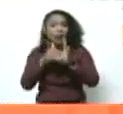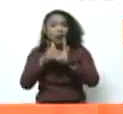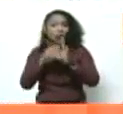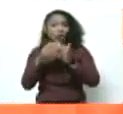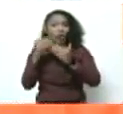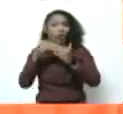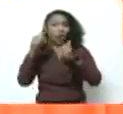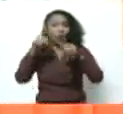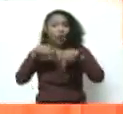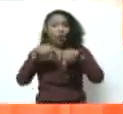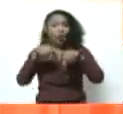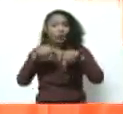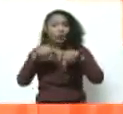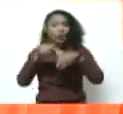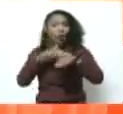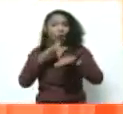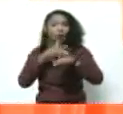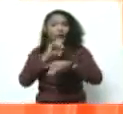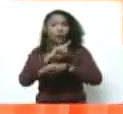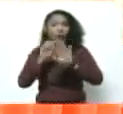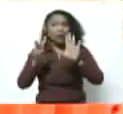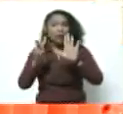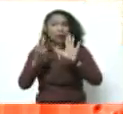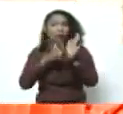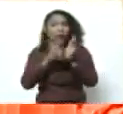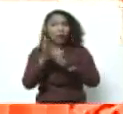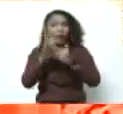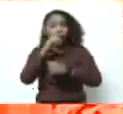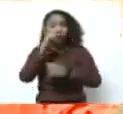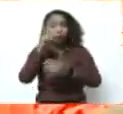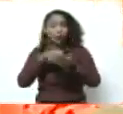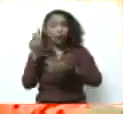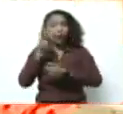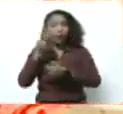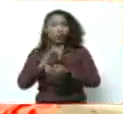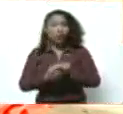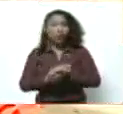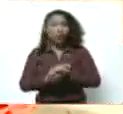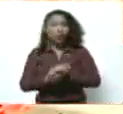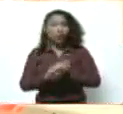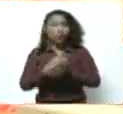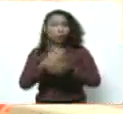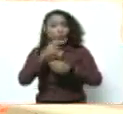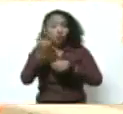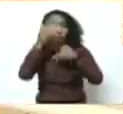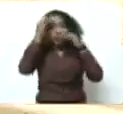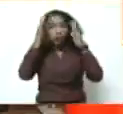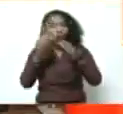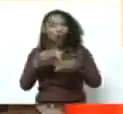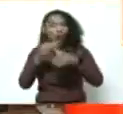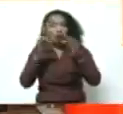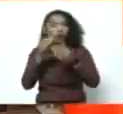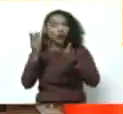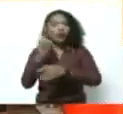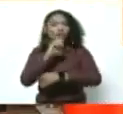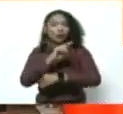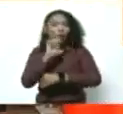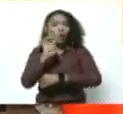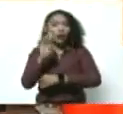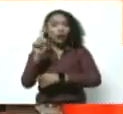$300,000. Y hoy, jueves 17 de marzo del año 2022, óiganse bien, estamos donando